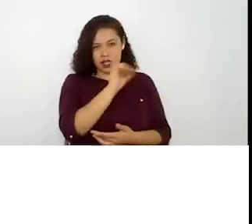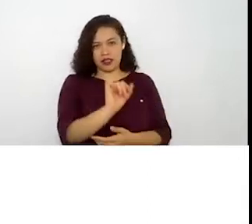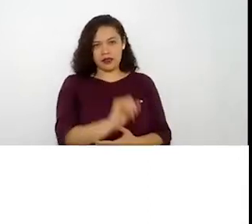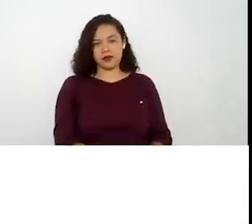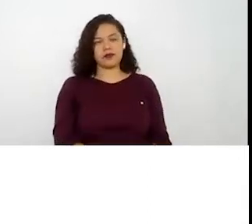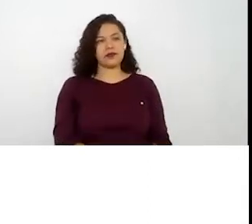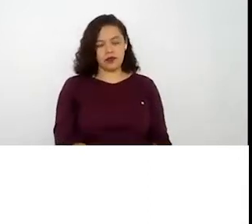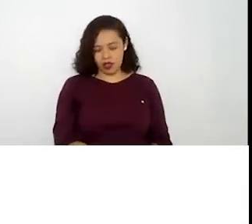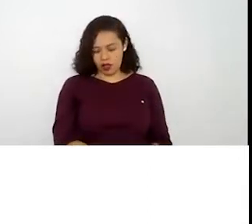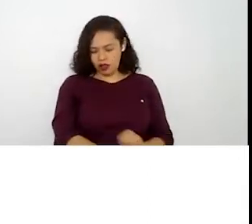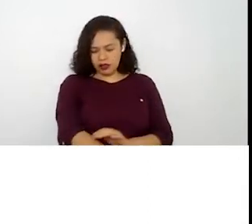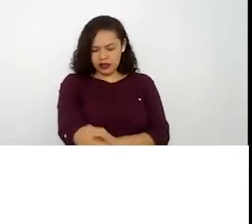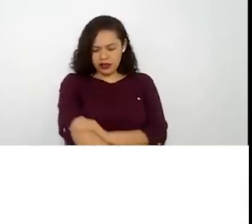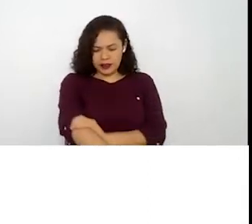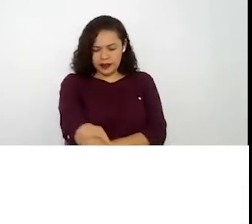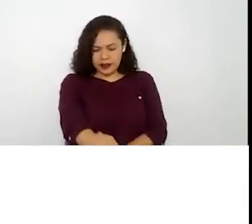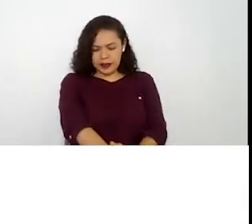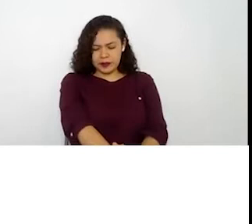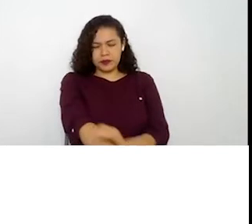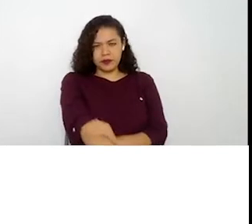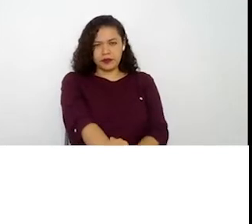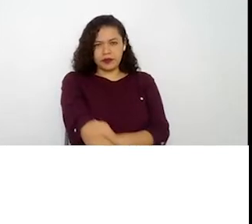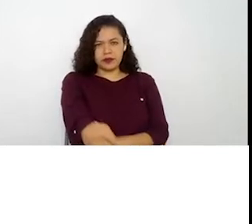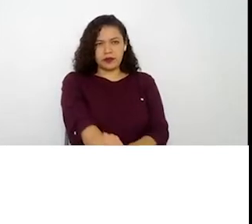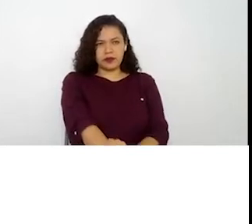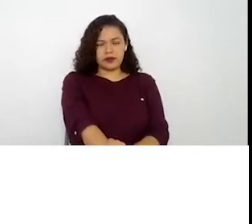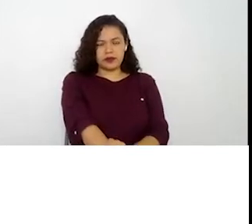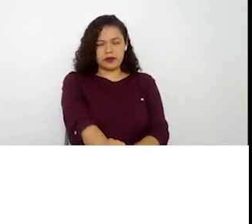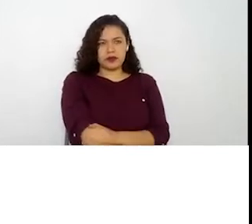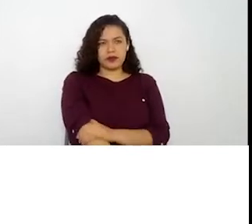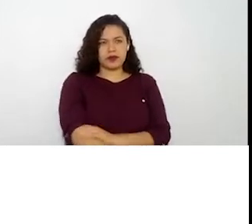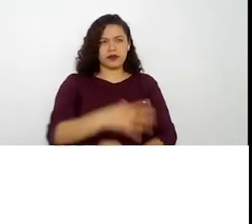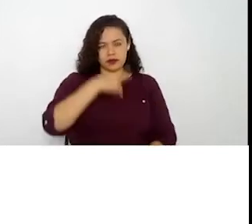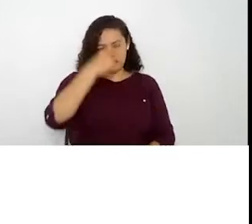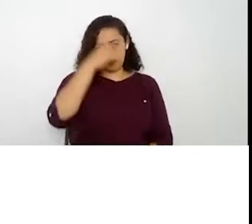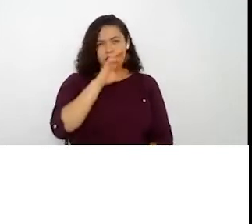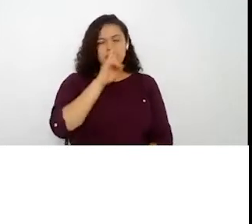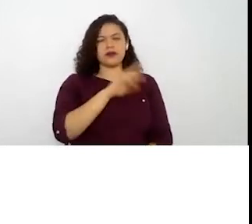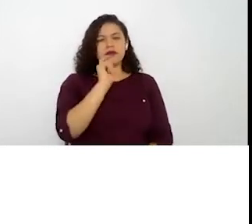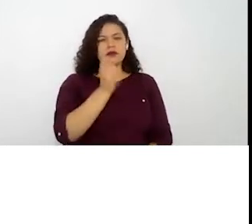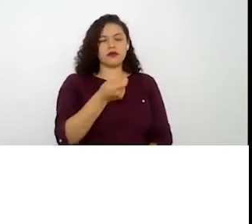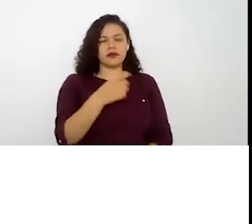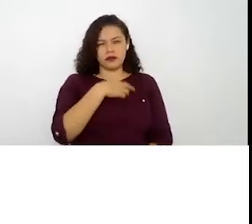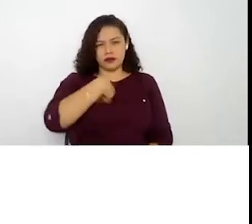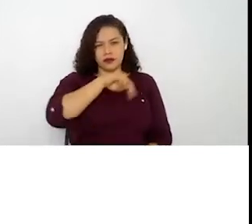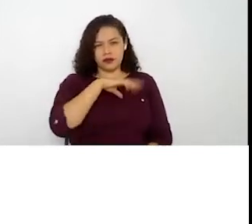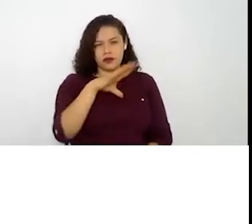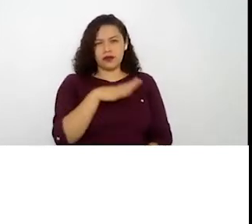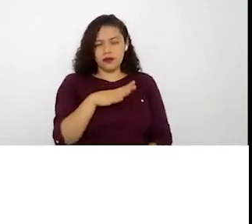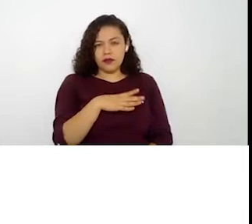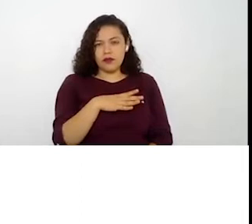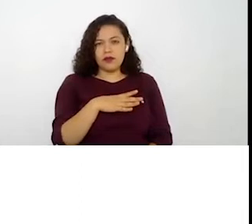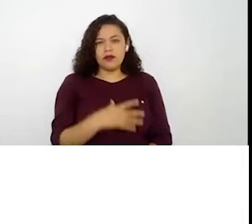y Esto va a digamos a tener como resultado o a implicar que vamos a tener un